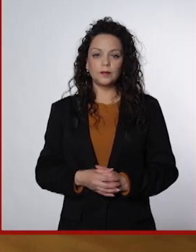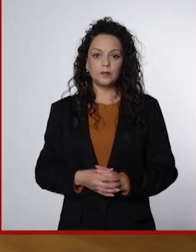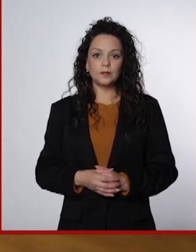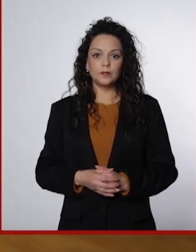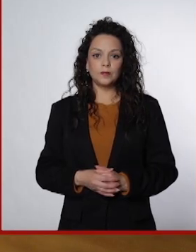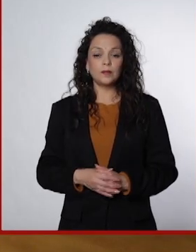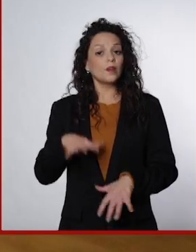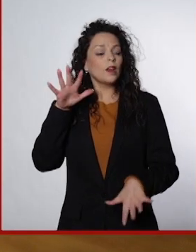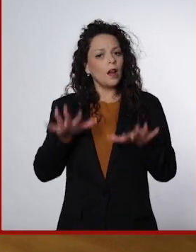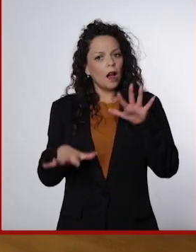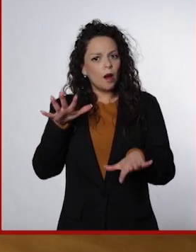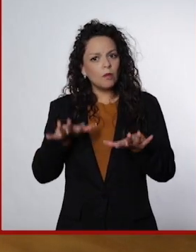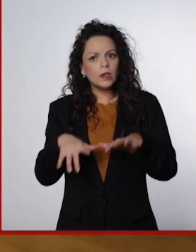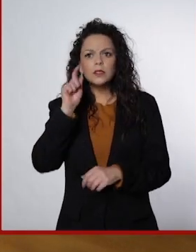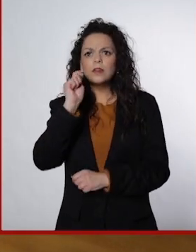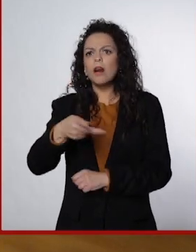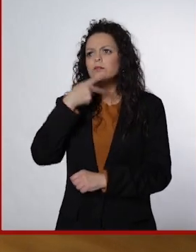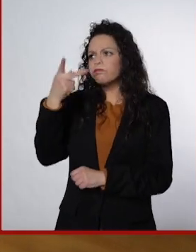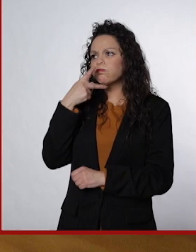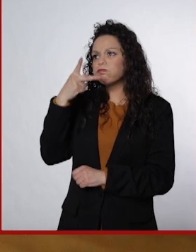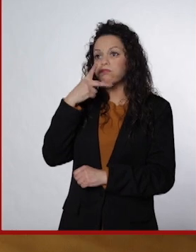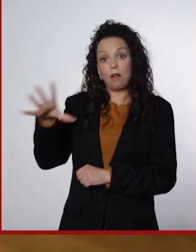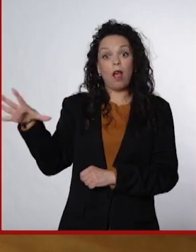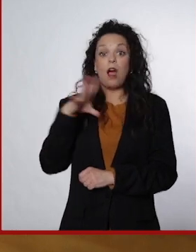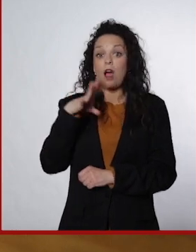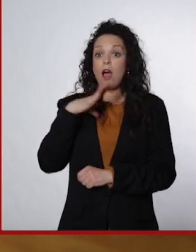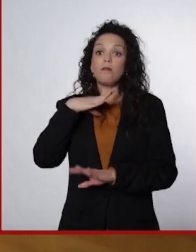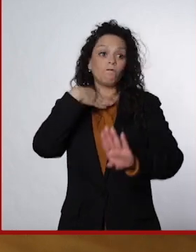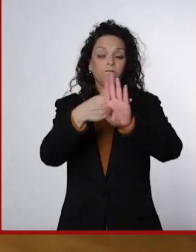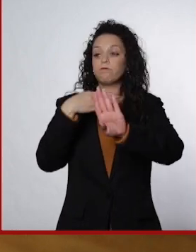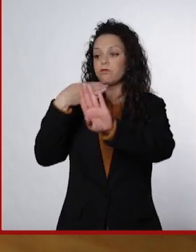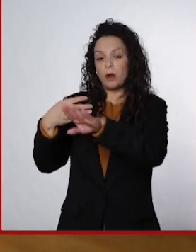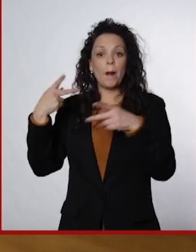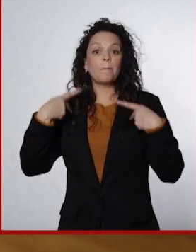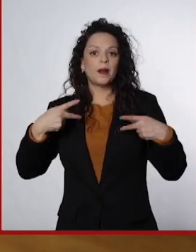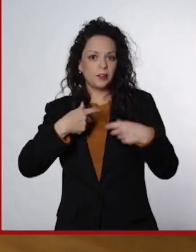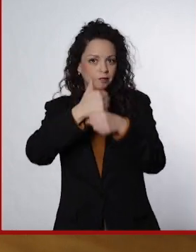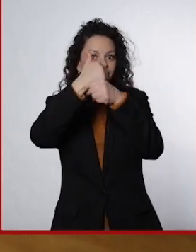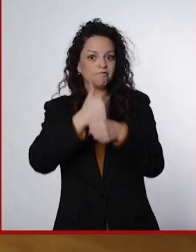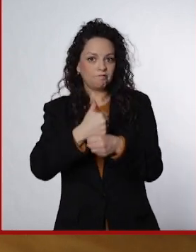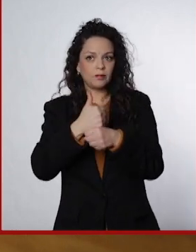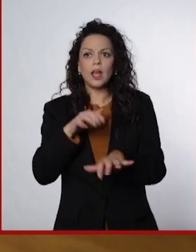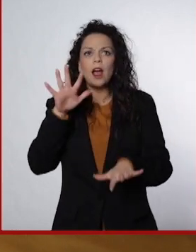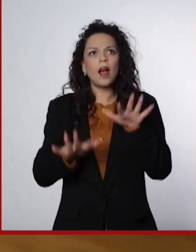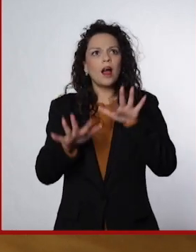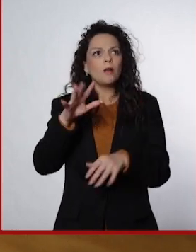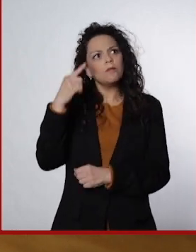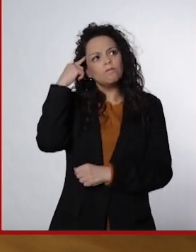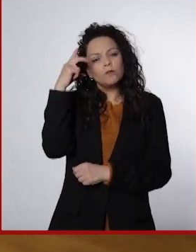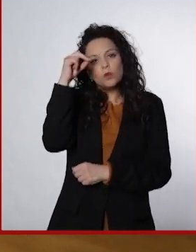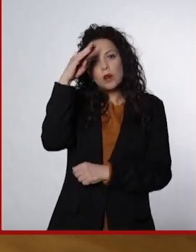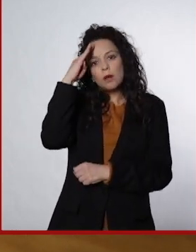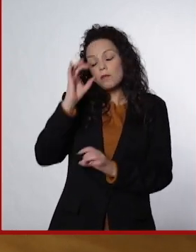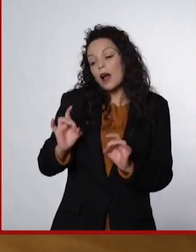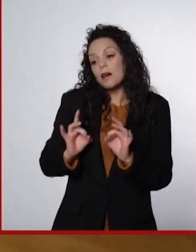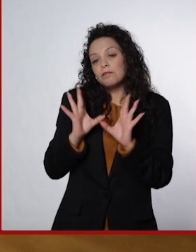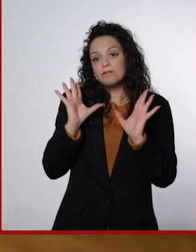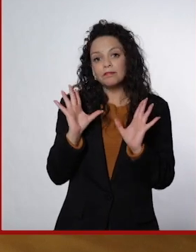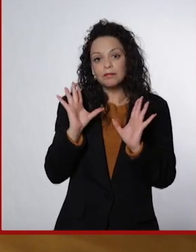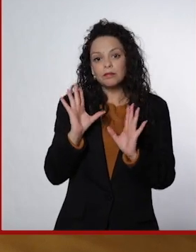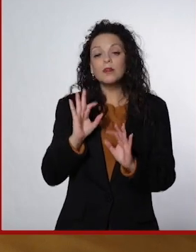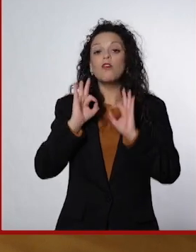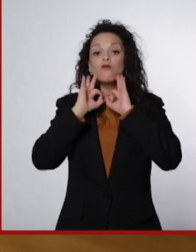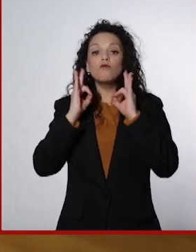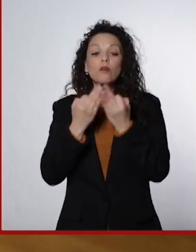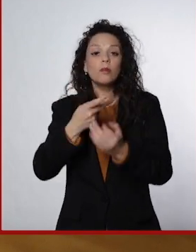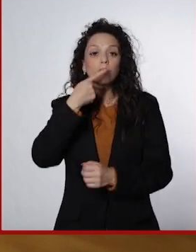Hay ocasiones que al hablar ejercemos violencia hacia los demás, incluso sin quererlo o sin darnos cuenta. Nuestra forma de hablar